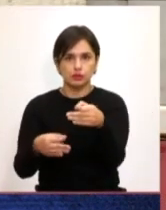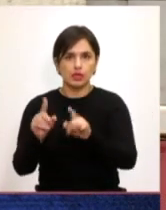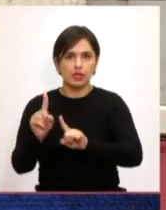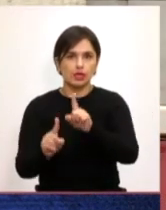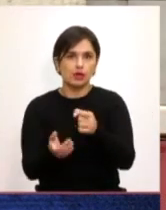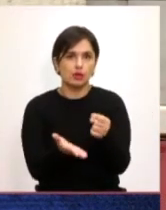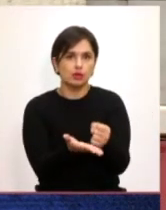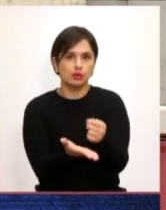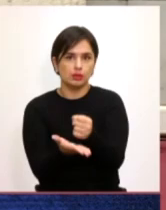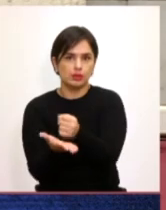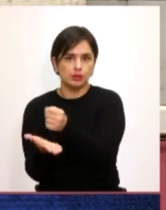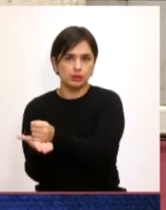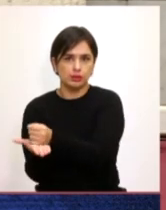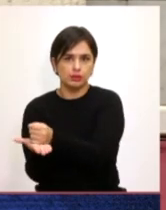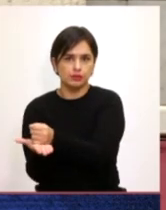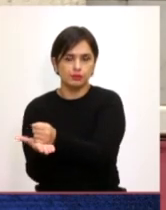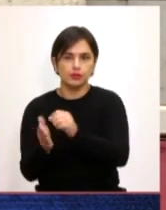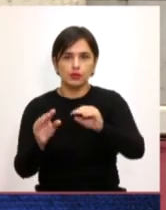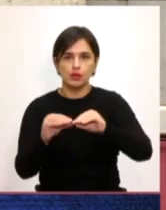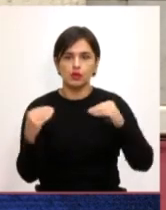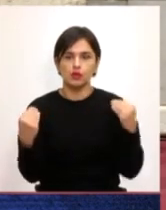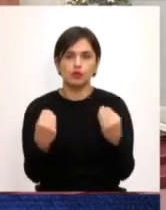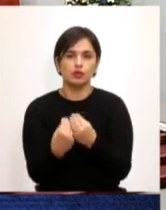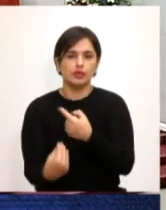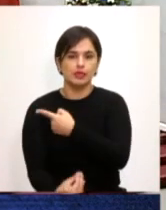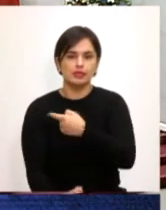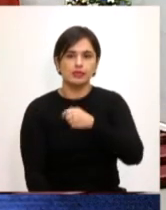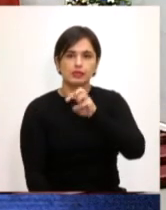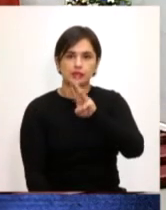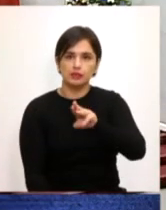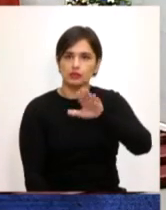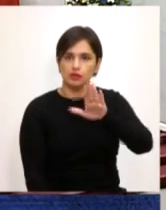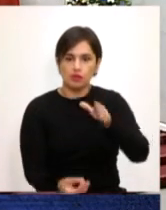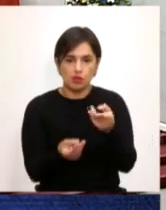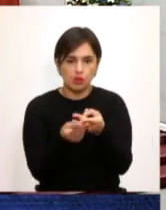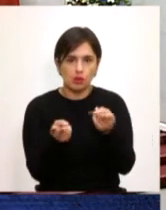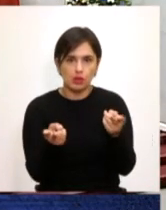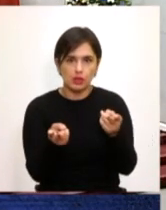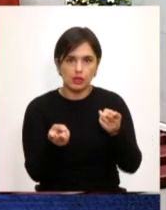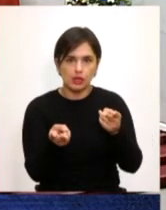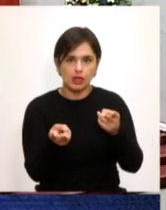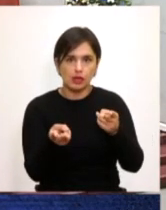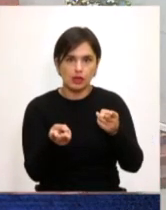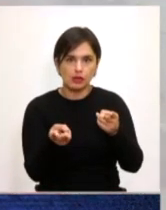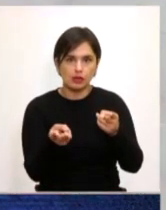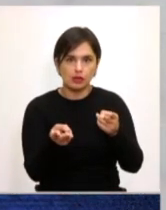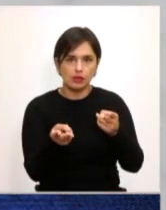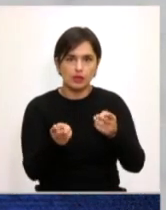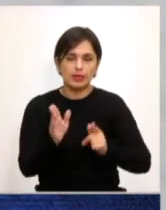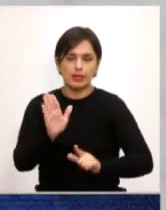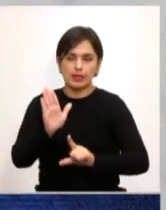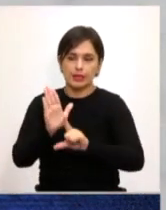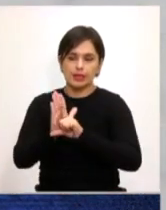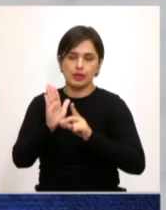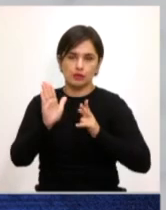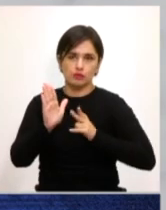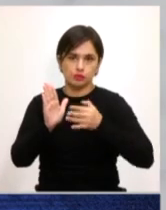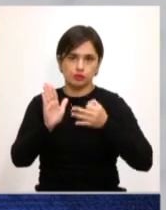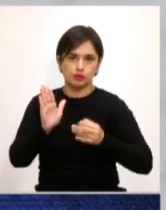trámites. Un total de 135 fueron publicados y convertidos en ley de la